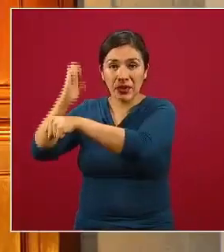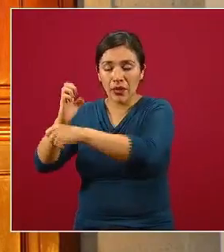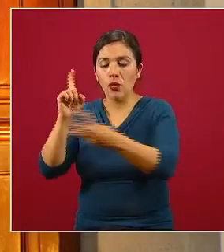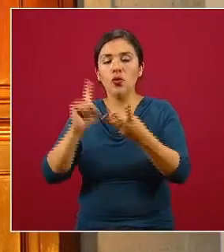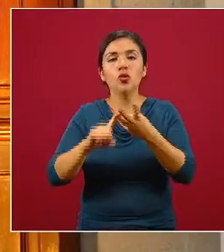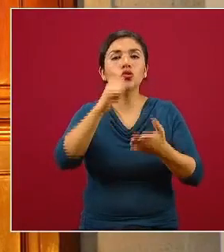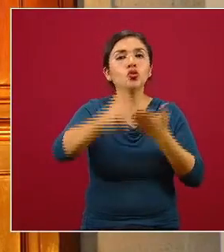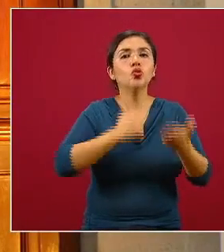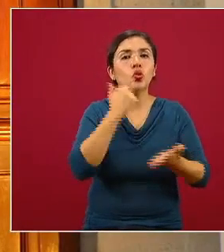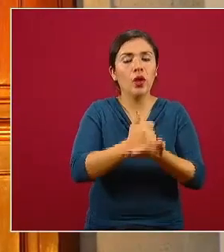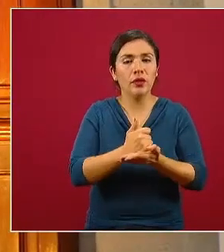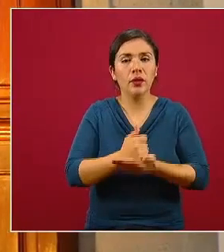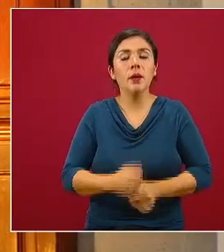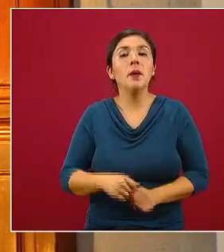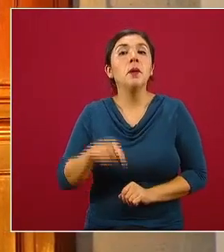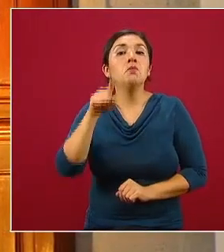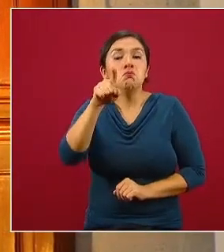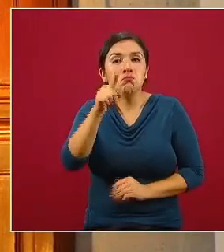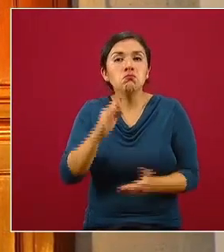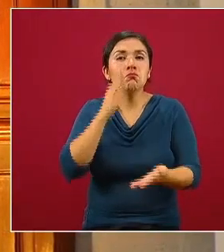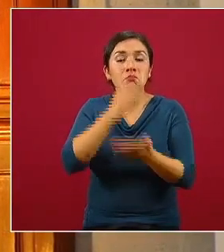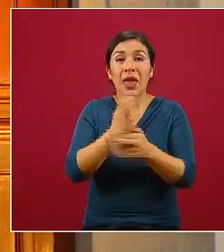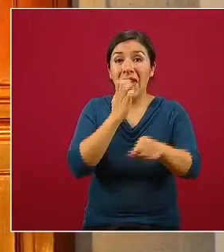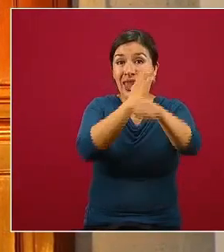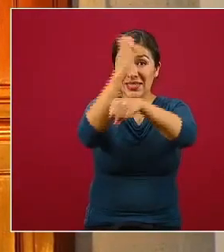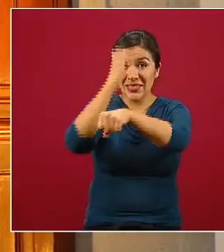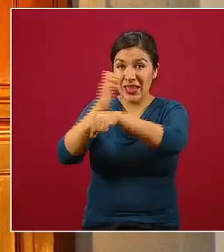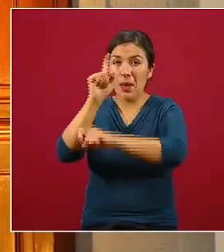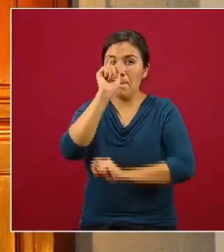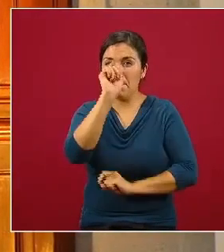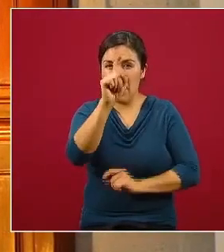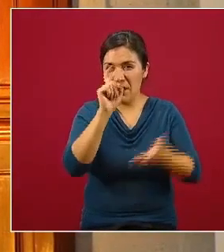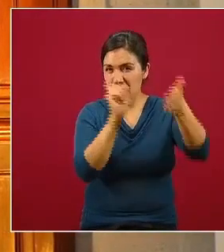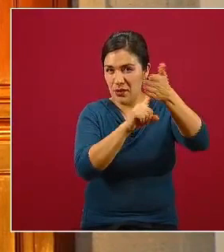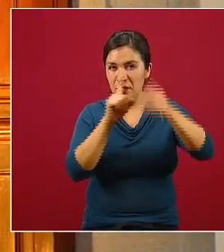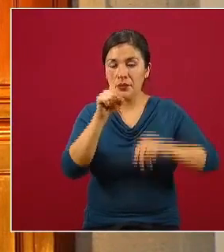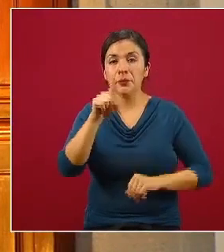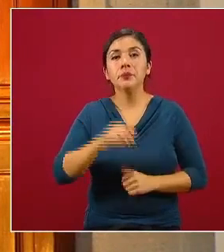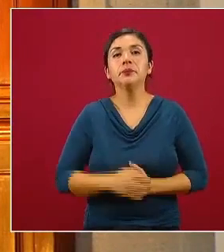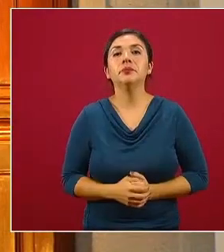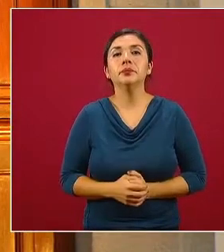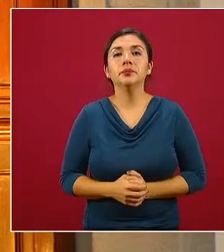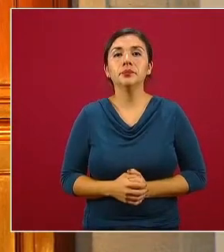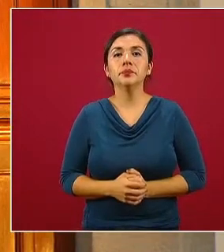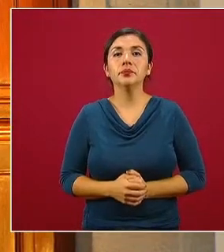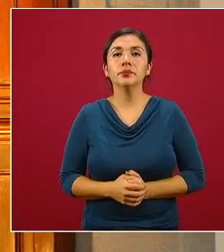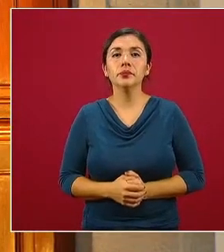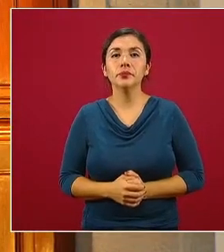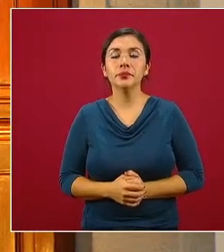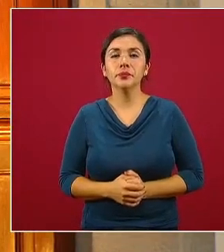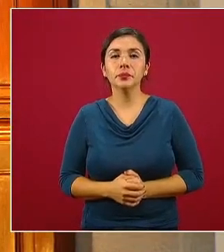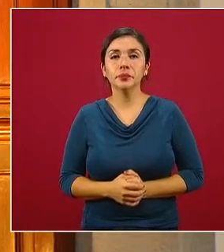metropolitanas. Si vamos a estatales, por favor, ahí arriba,